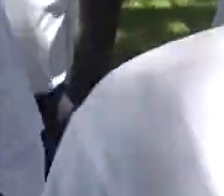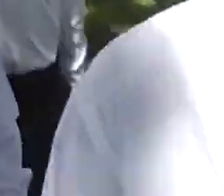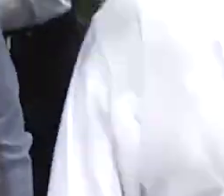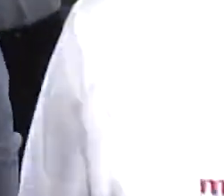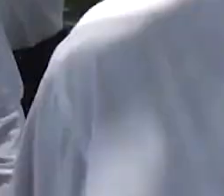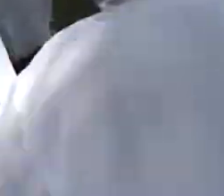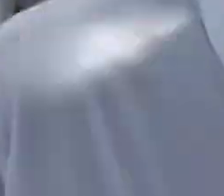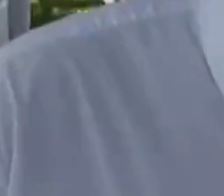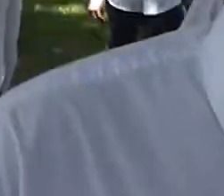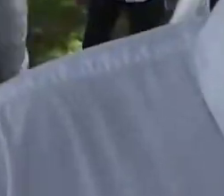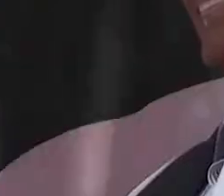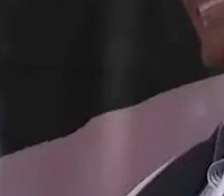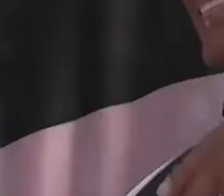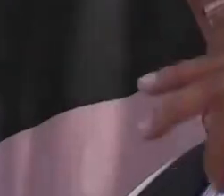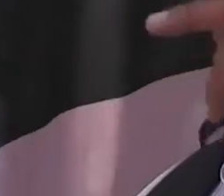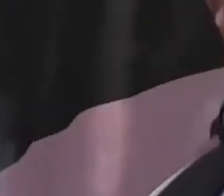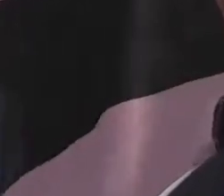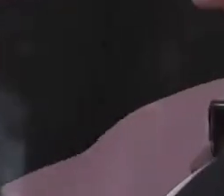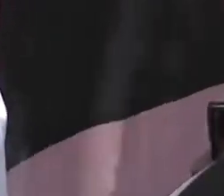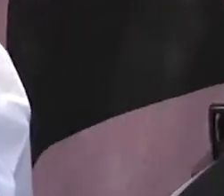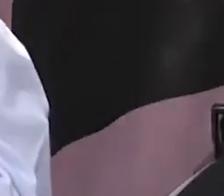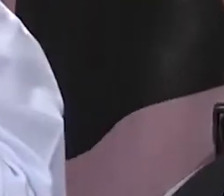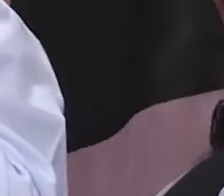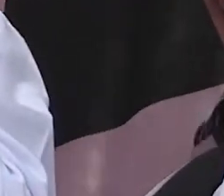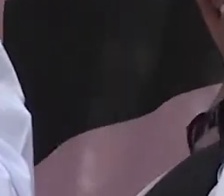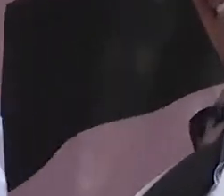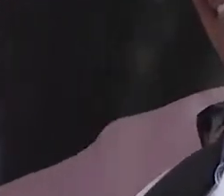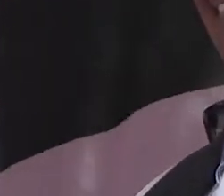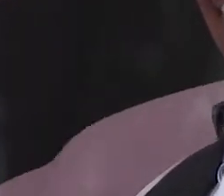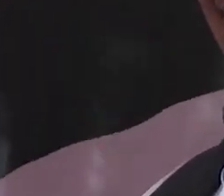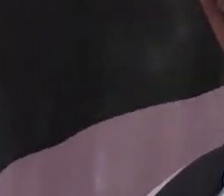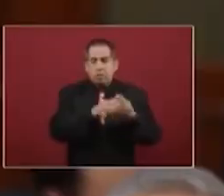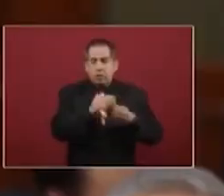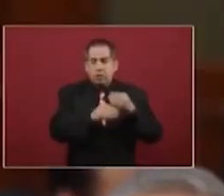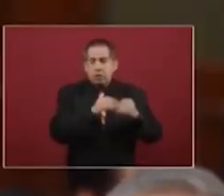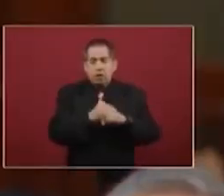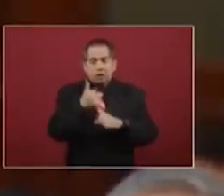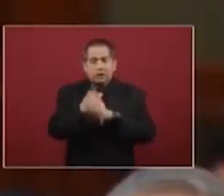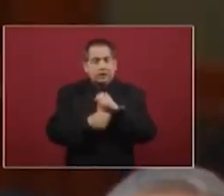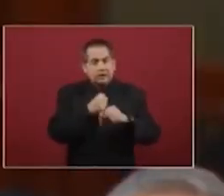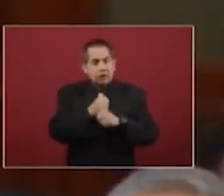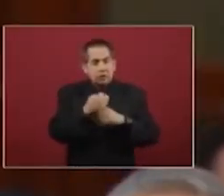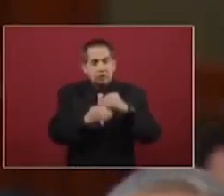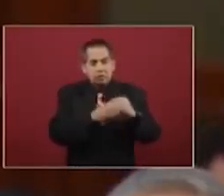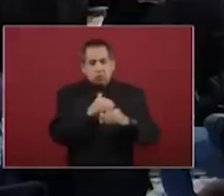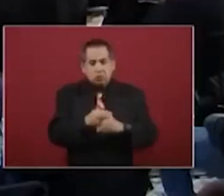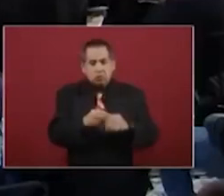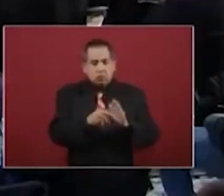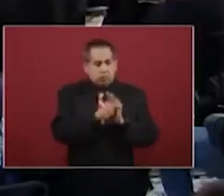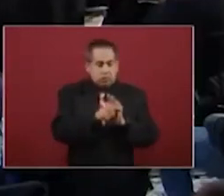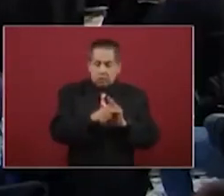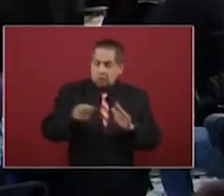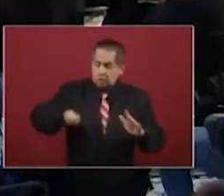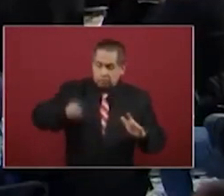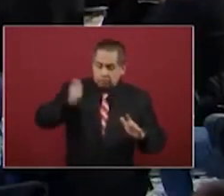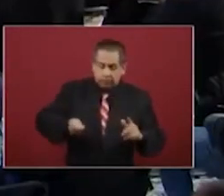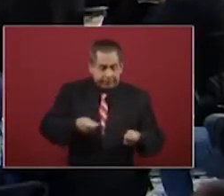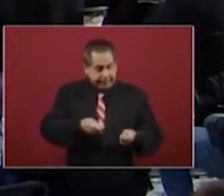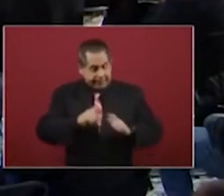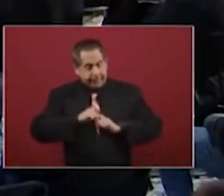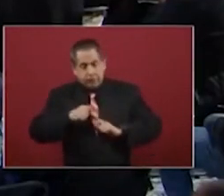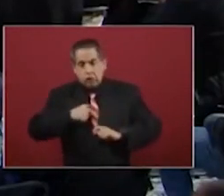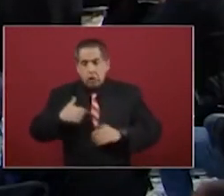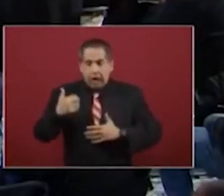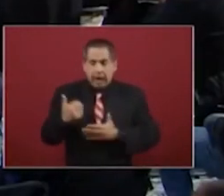gobernador de baja california y dueño de una empresa televisora por eso en 2019 acudió a una de las conferencias matutinas del